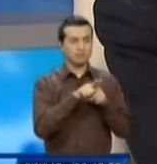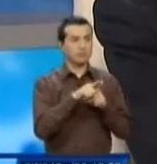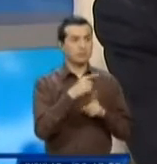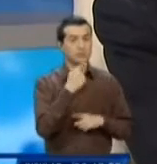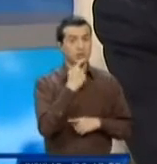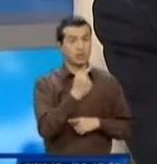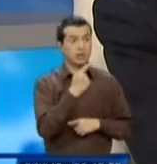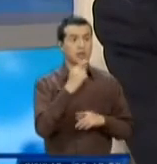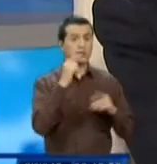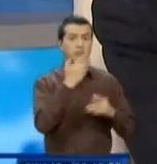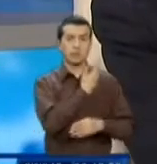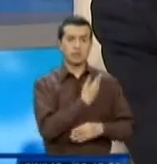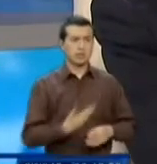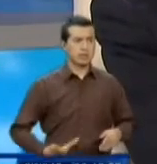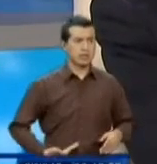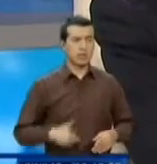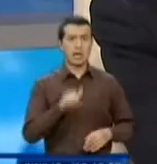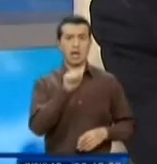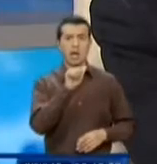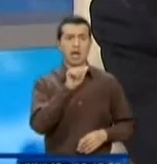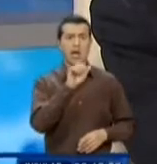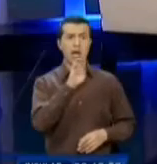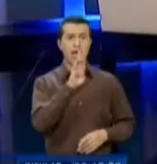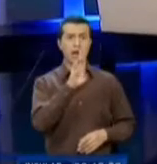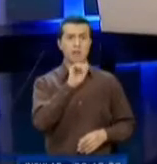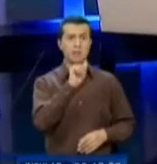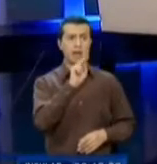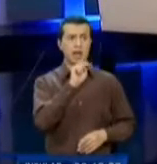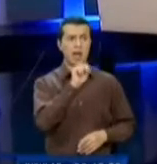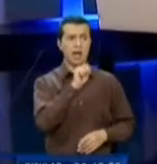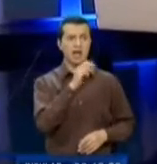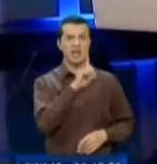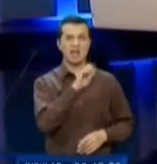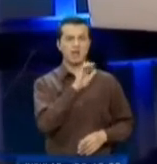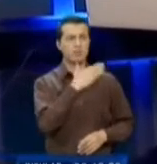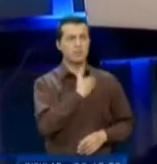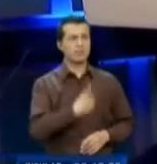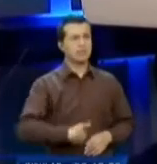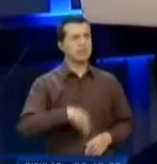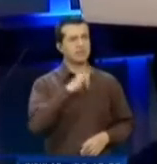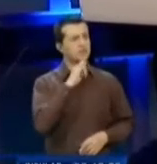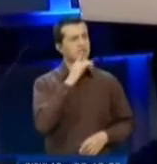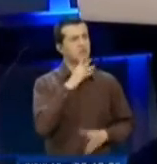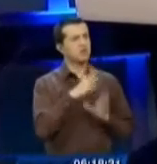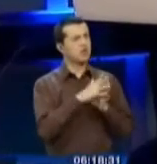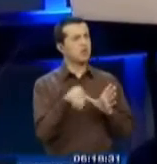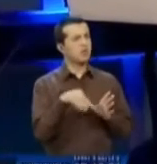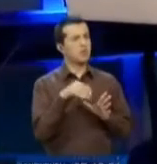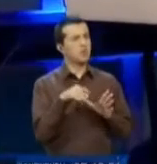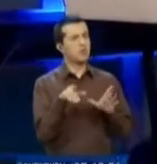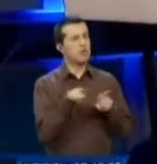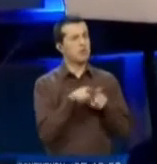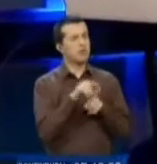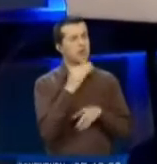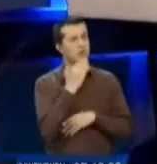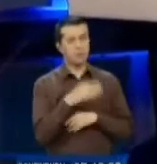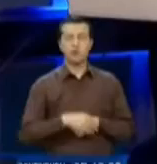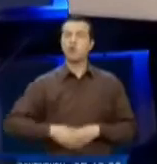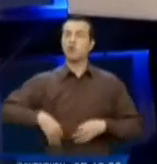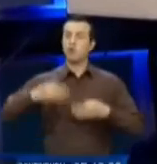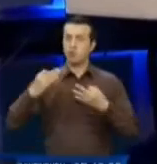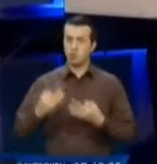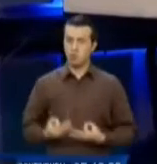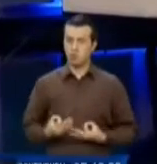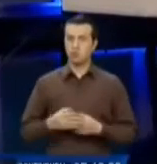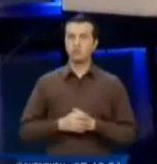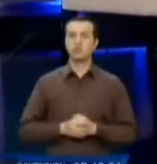también a Abraham Lincoln. Claro, bueno, yo viví en Estados Unidos y estudié en Estados Unidos. Abraham Lincoln, el 16º